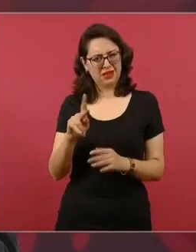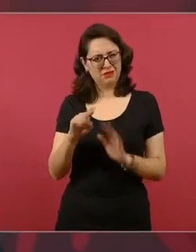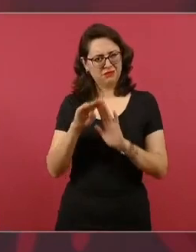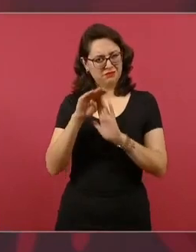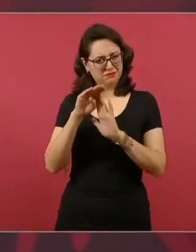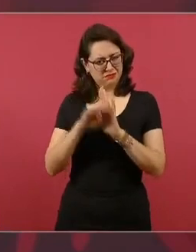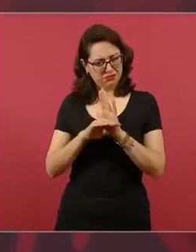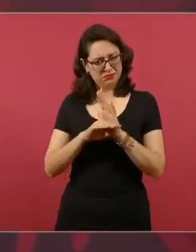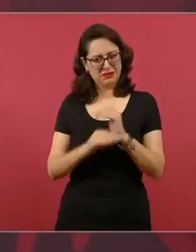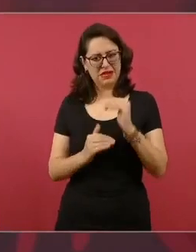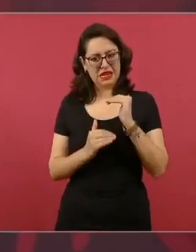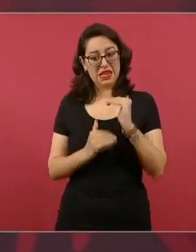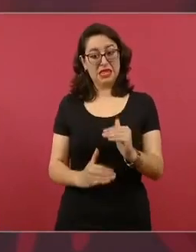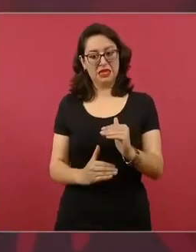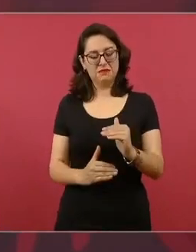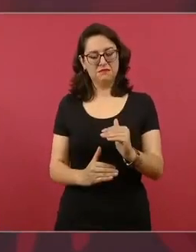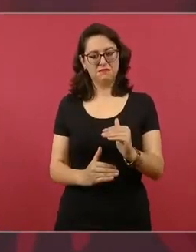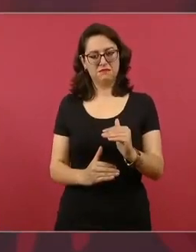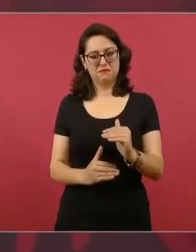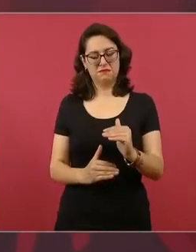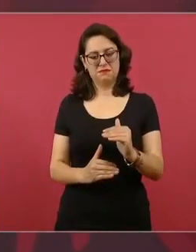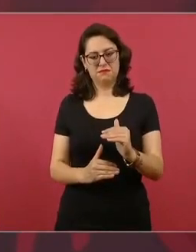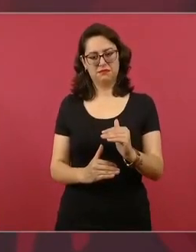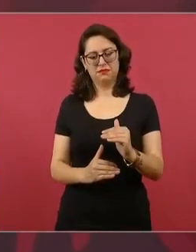un límite.